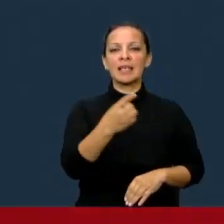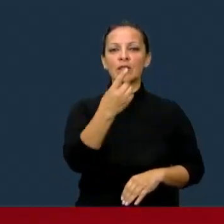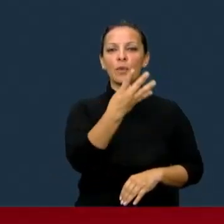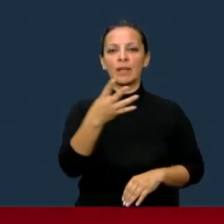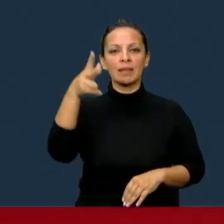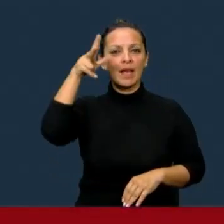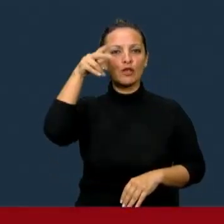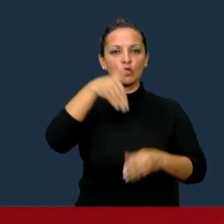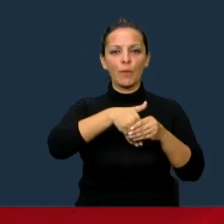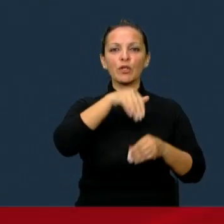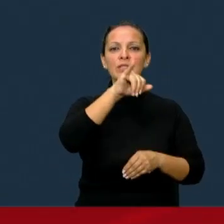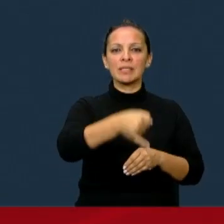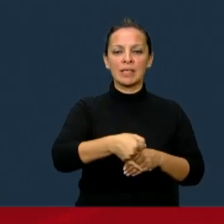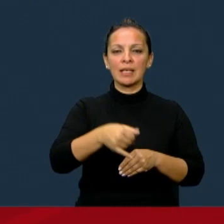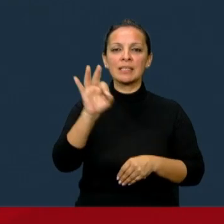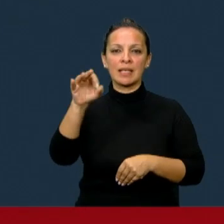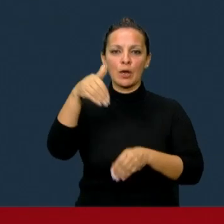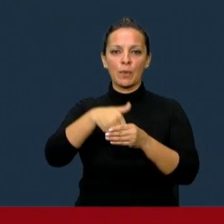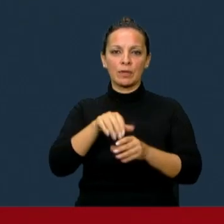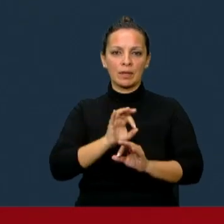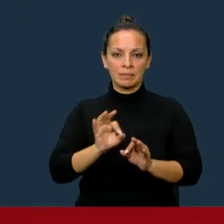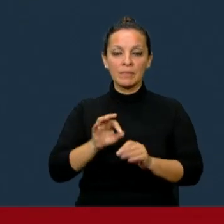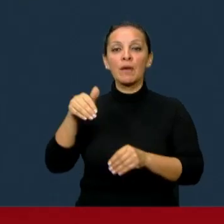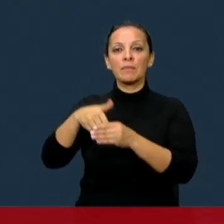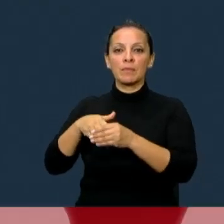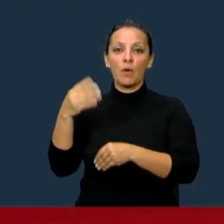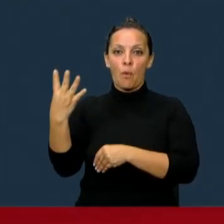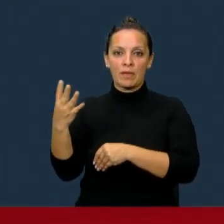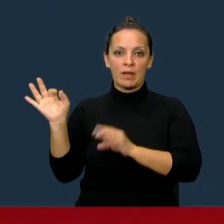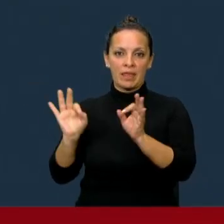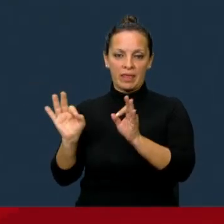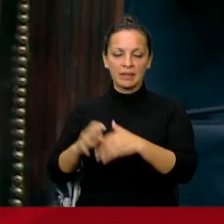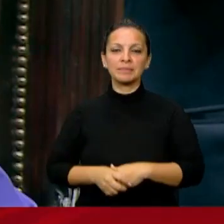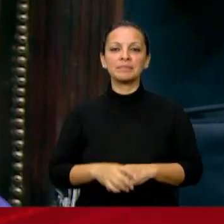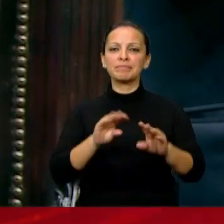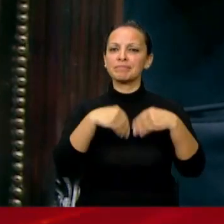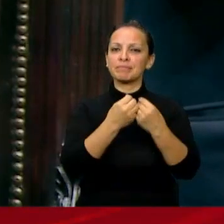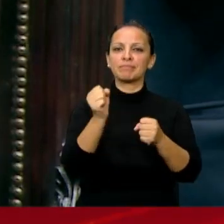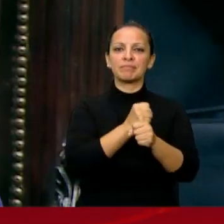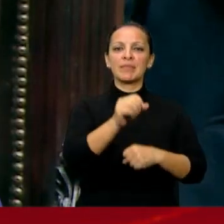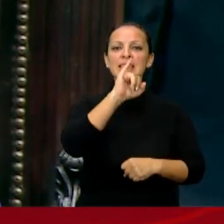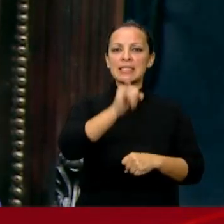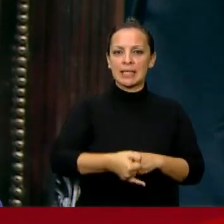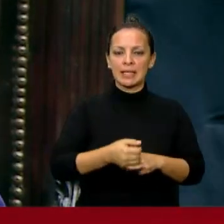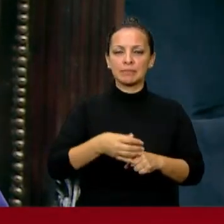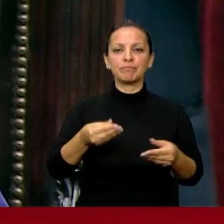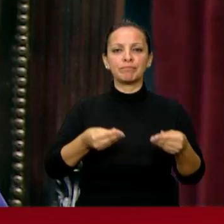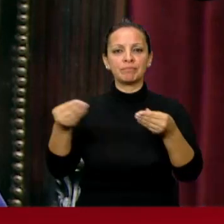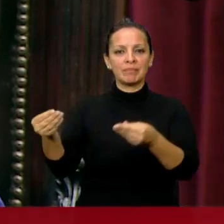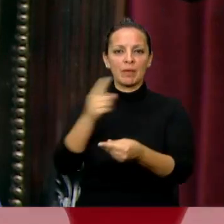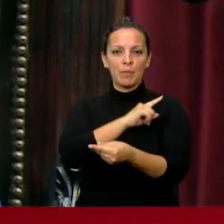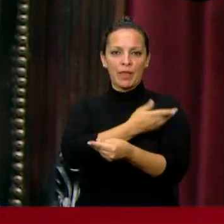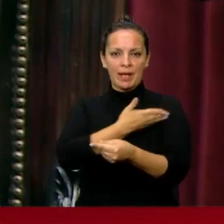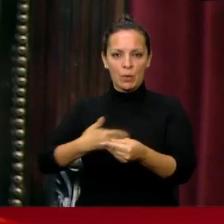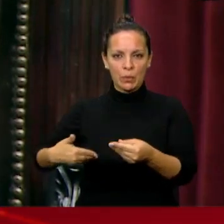...148 afirmativos, 0 negativos, 4 las abstenciones. Resulta afirmativa, se comunicará al Poder